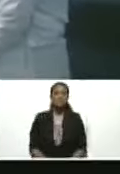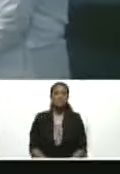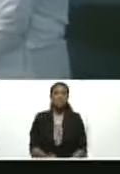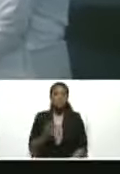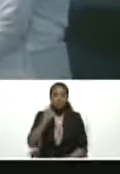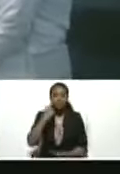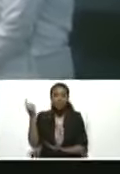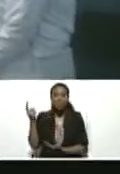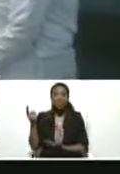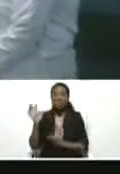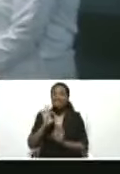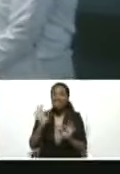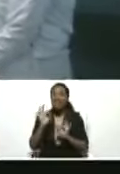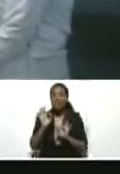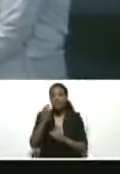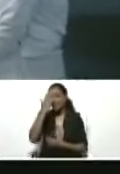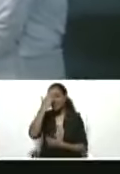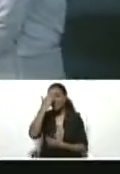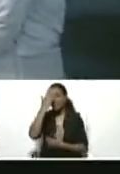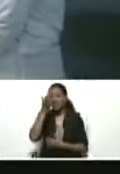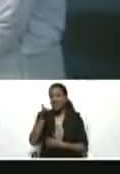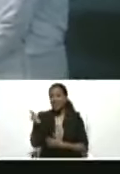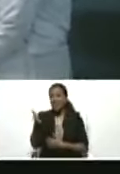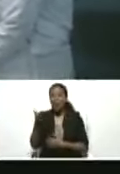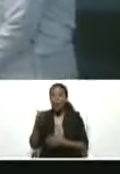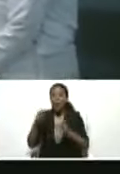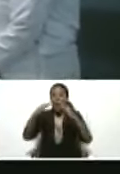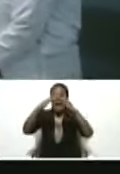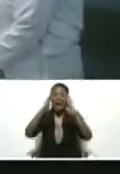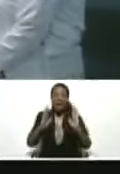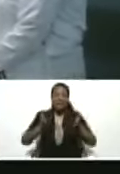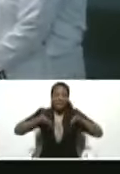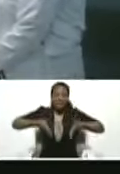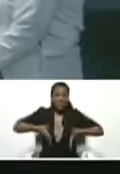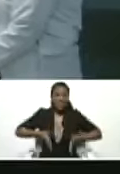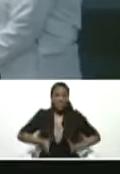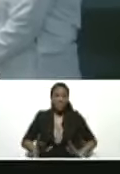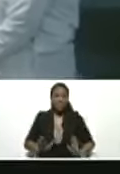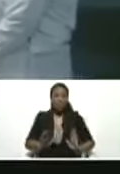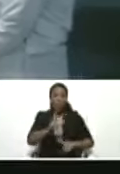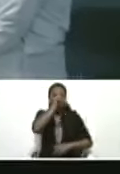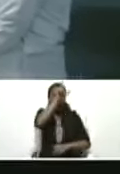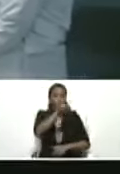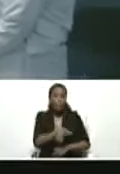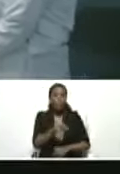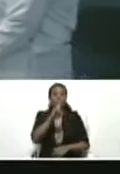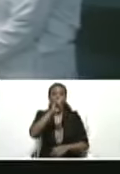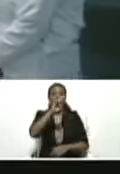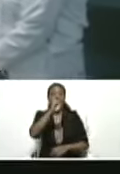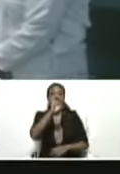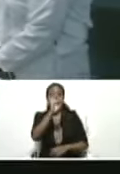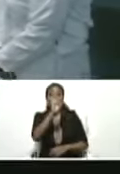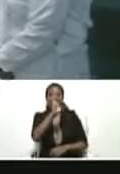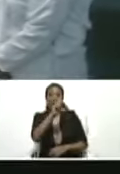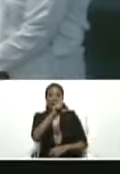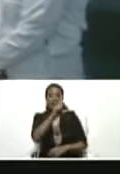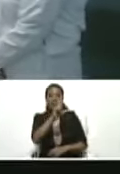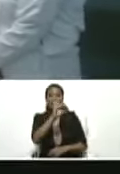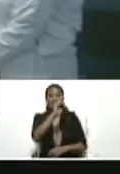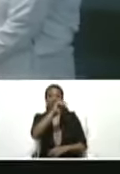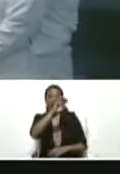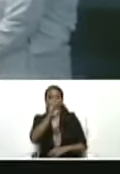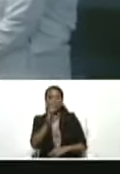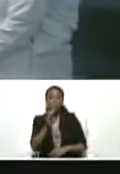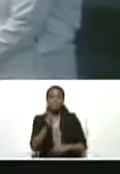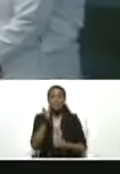betijoque pasamos por la casa donde nació el gran Rafael Rangel veníamos de casa